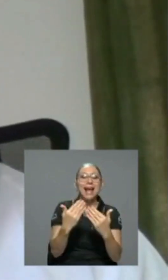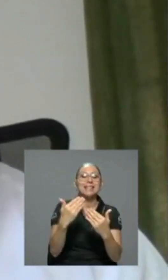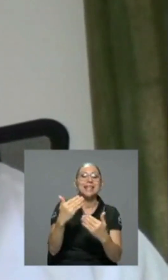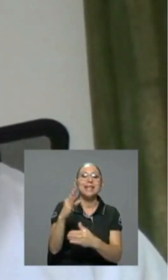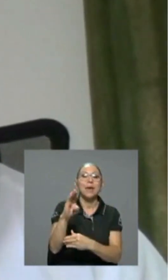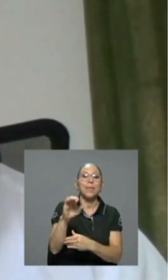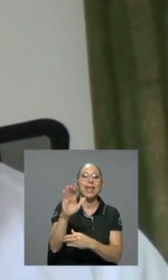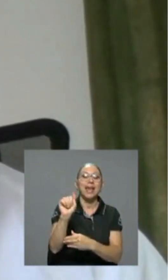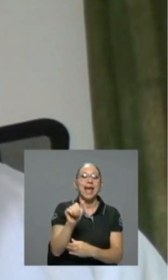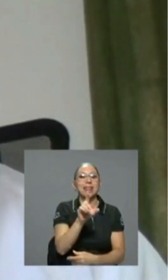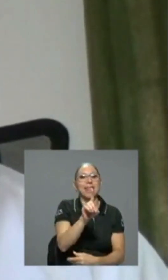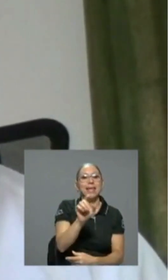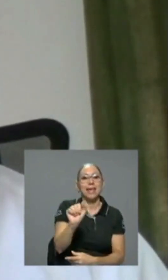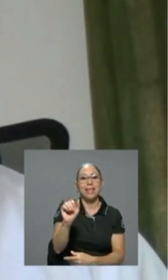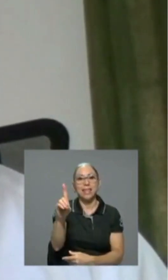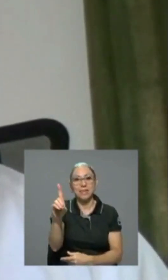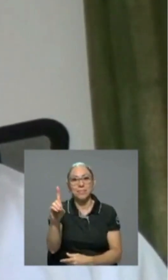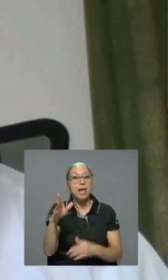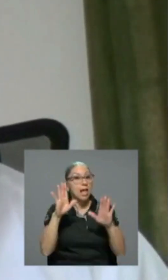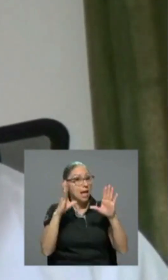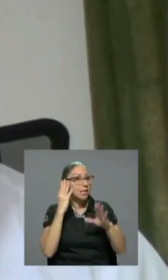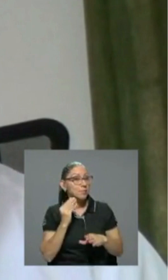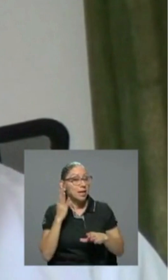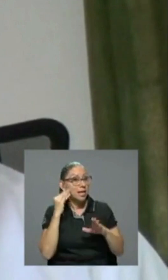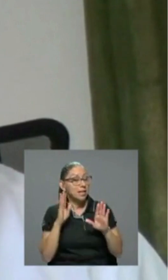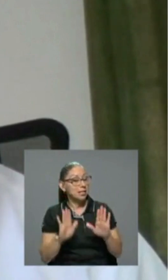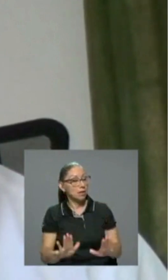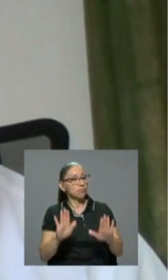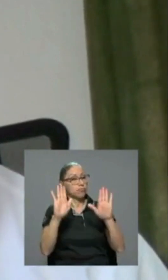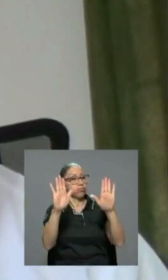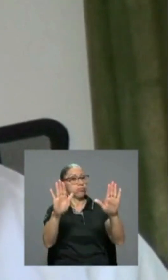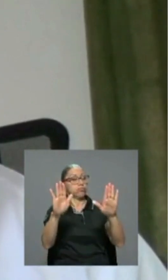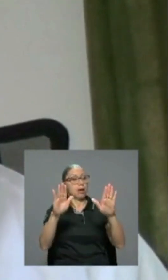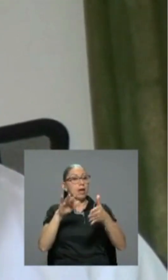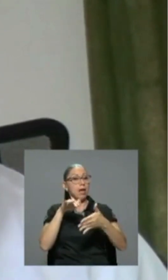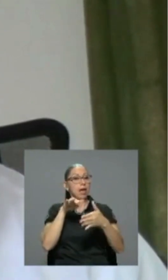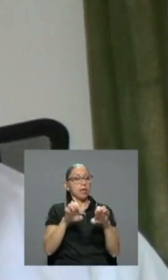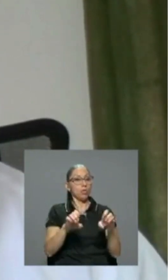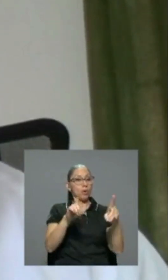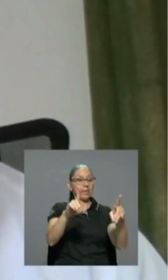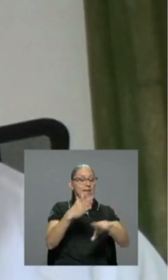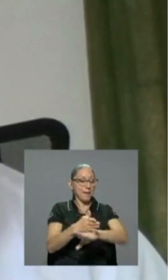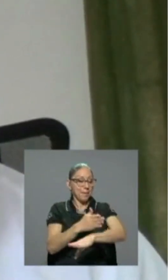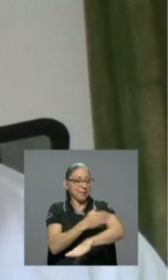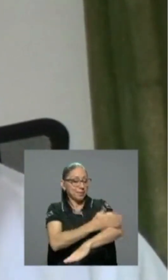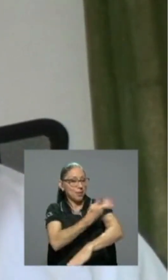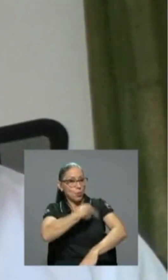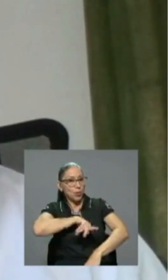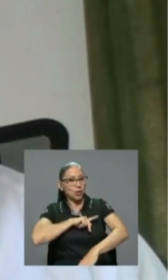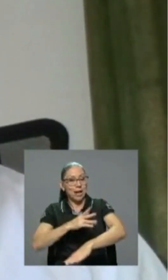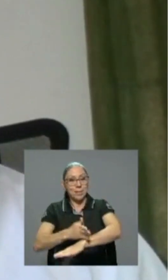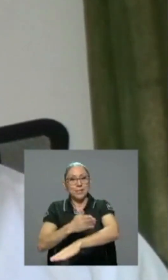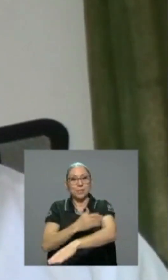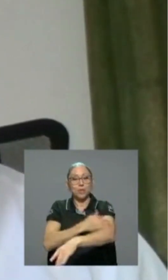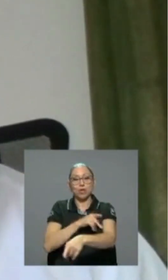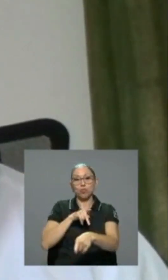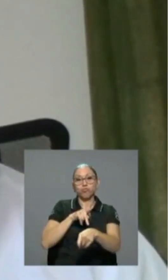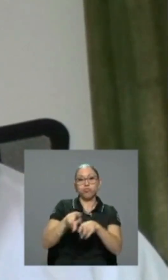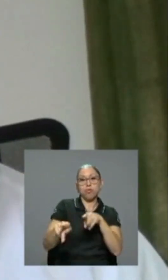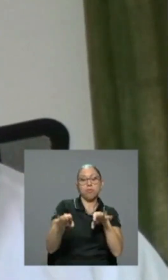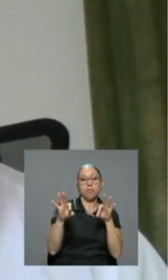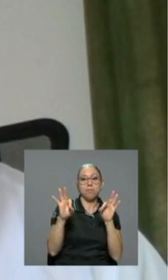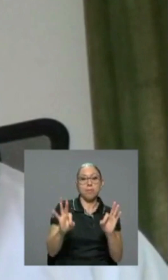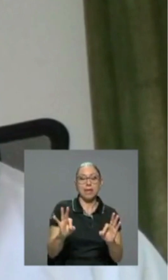experiencia maravillosa académicamente, para un crecimiento personal y académico de primer nivel.